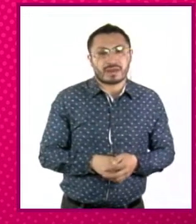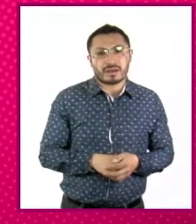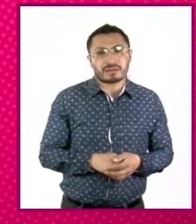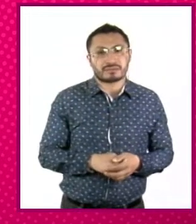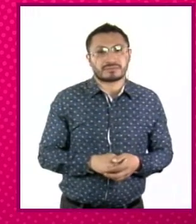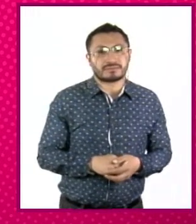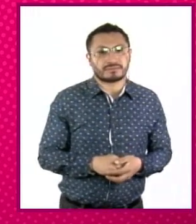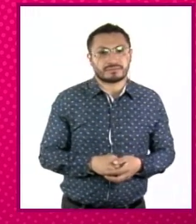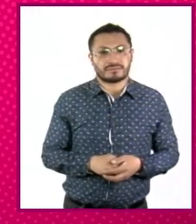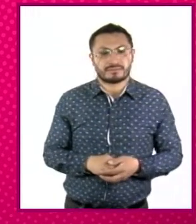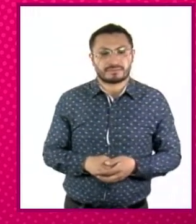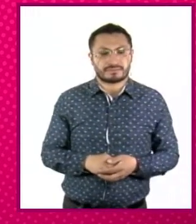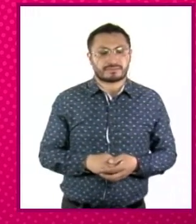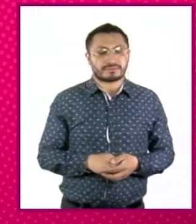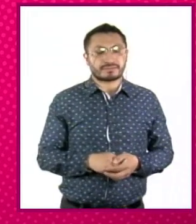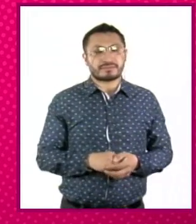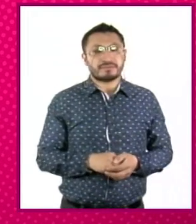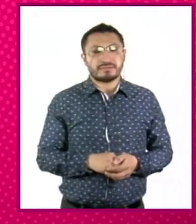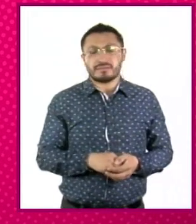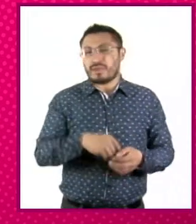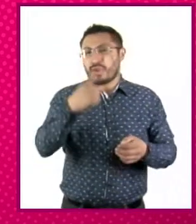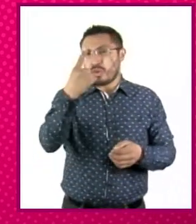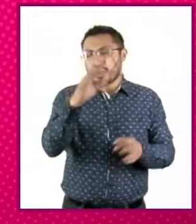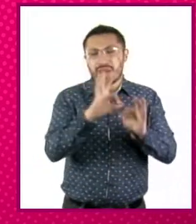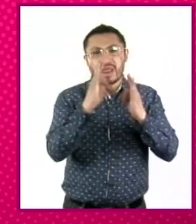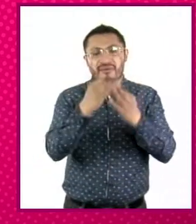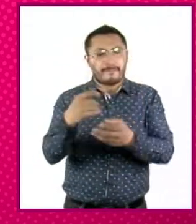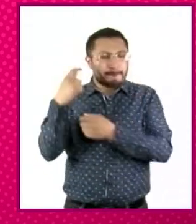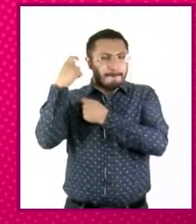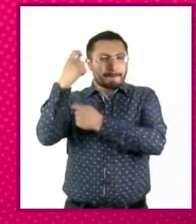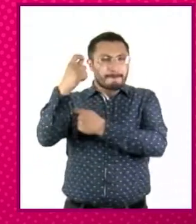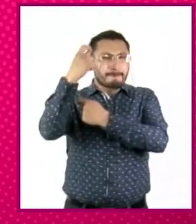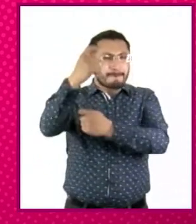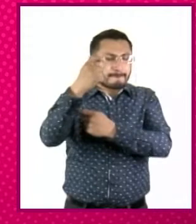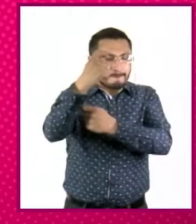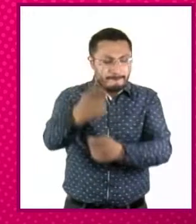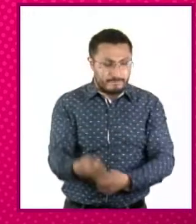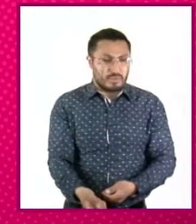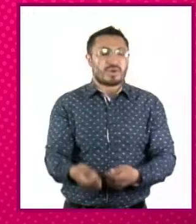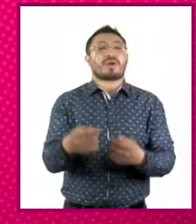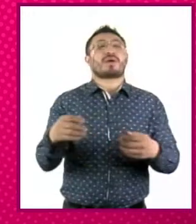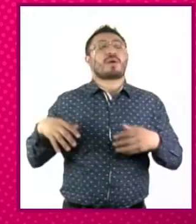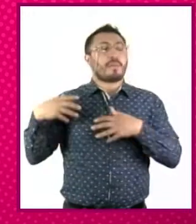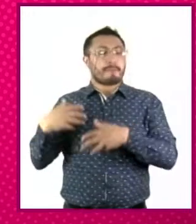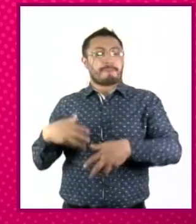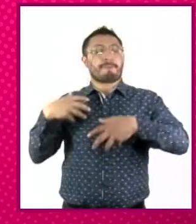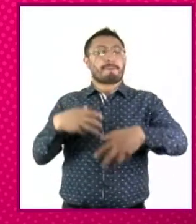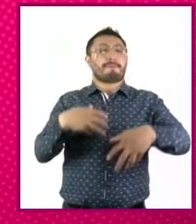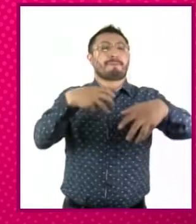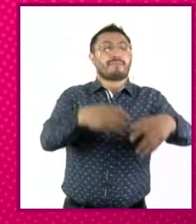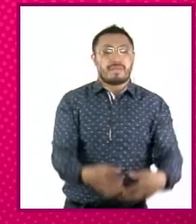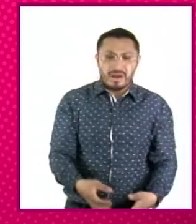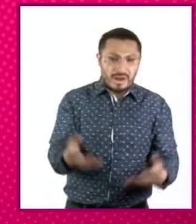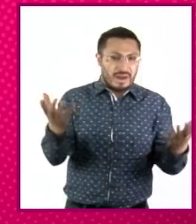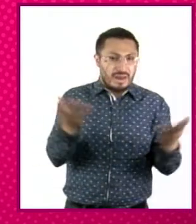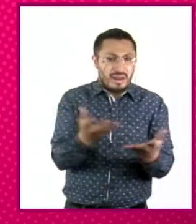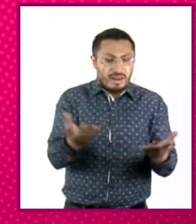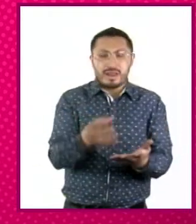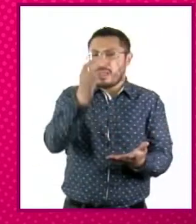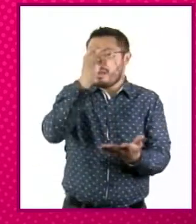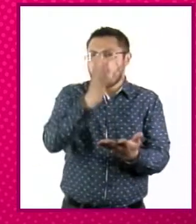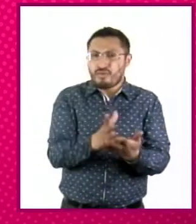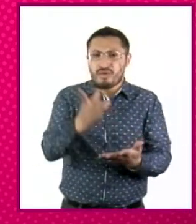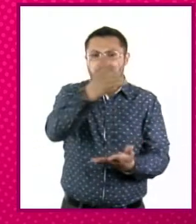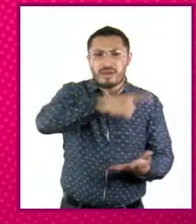las manifestaciones icónicas fue esta marcha organizada y ejecutada específicamente por mujeres, y